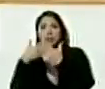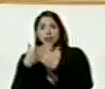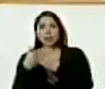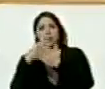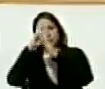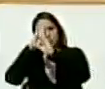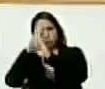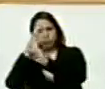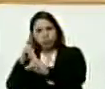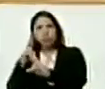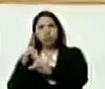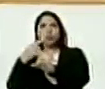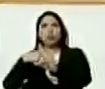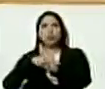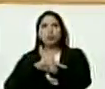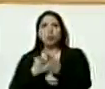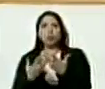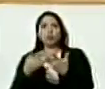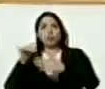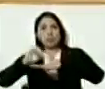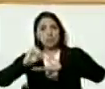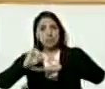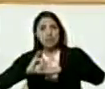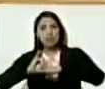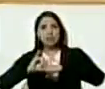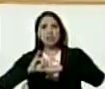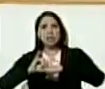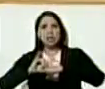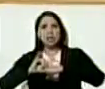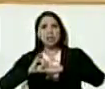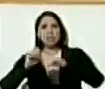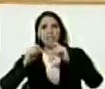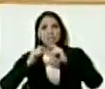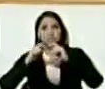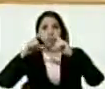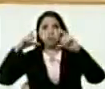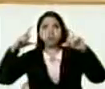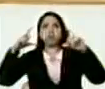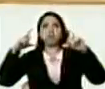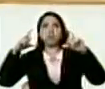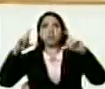y profesamos la iglesia con mayúscula.